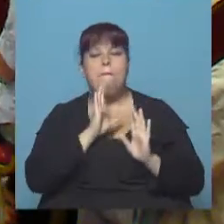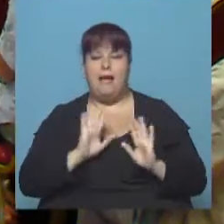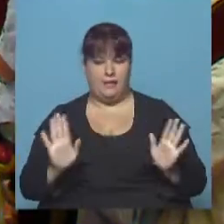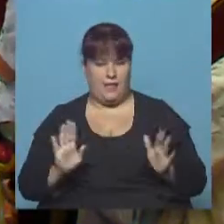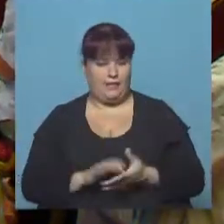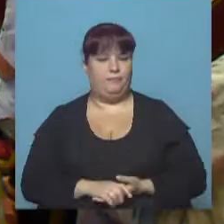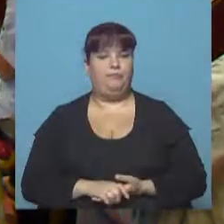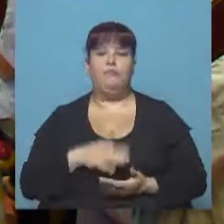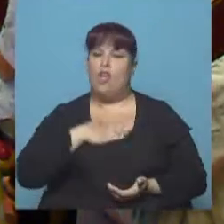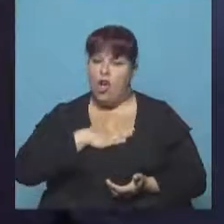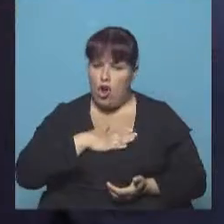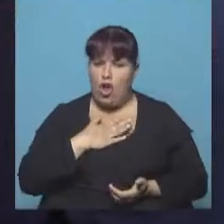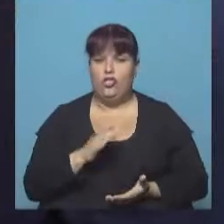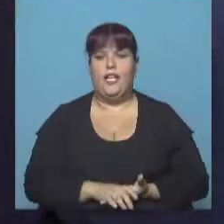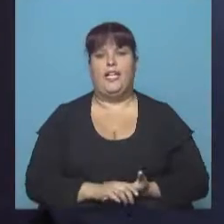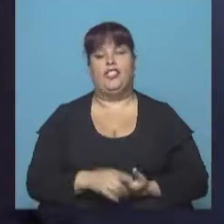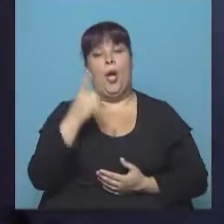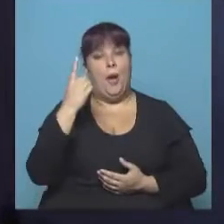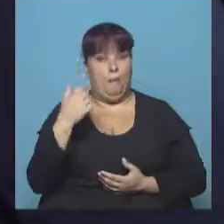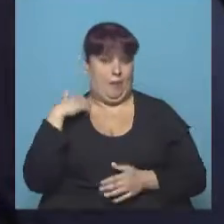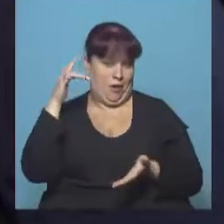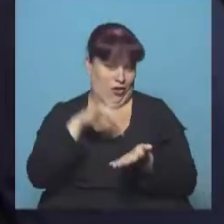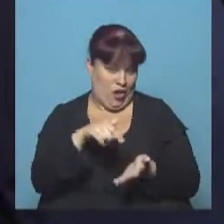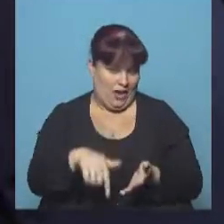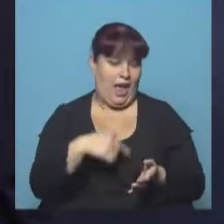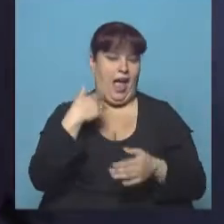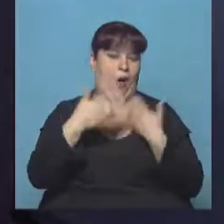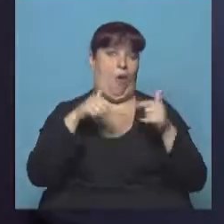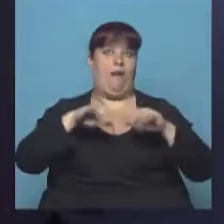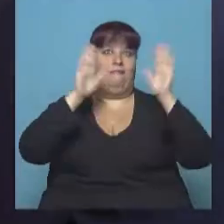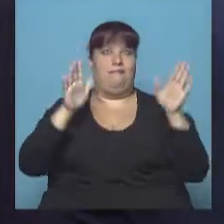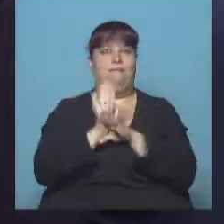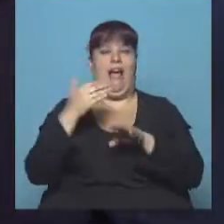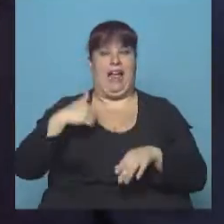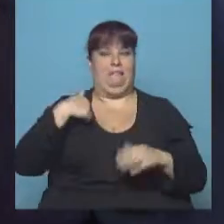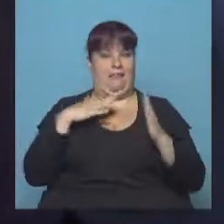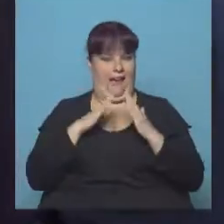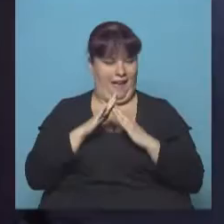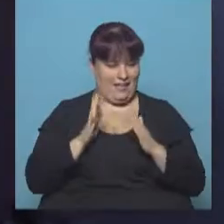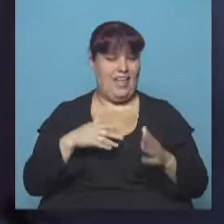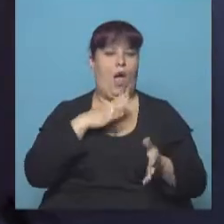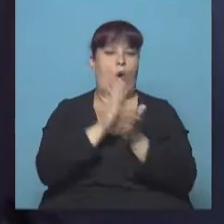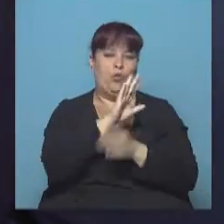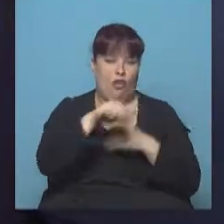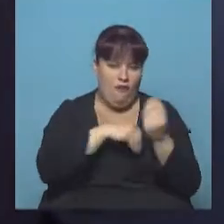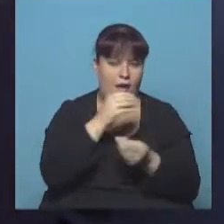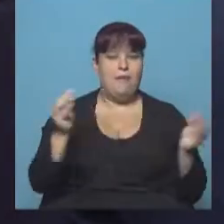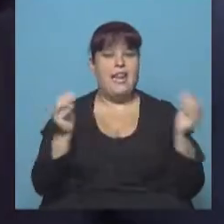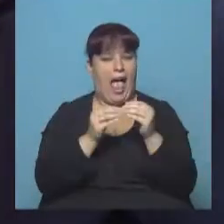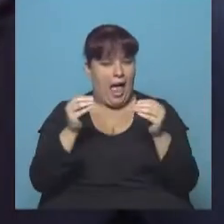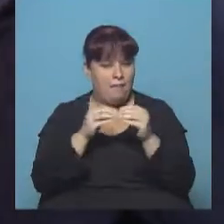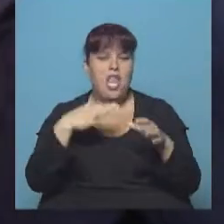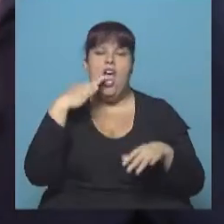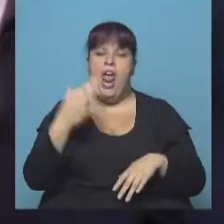¿no? Contento, ¿no? De estar acá y de jugar en casa. Y bueno, con la familia, con amigos. La verdad